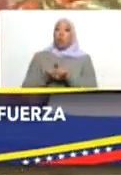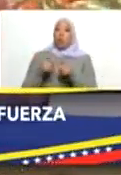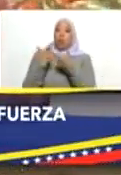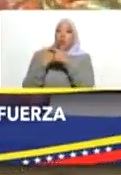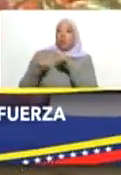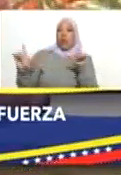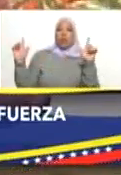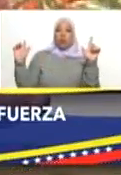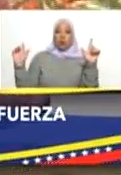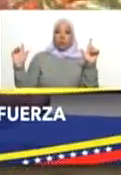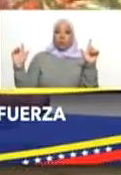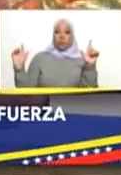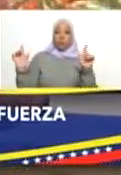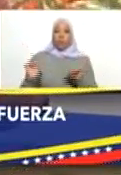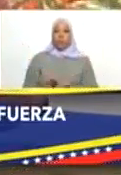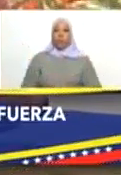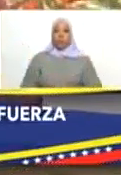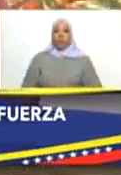Liberador,